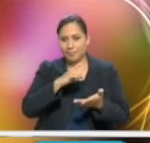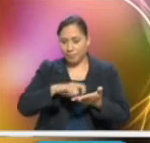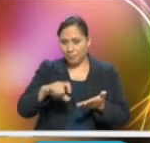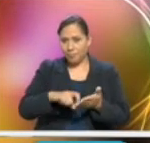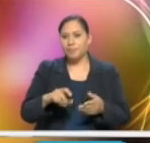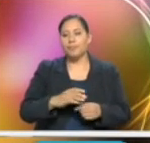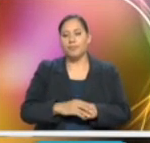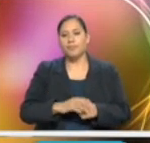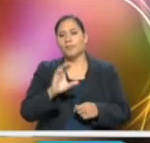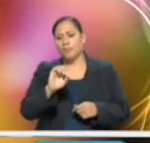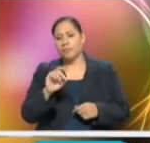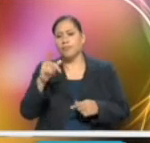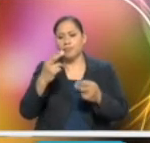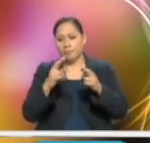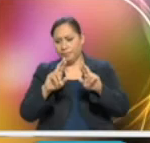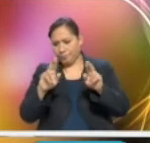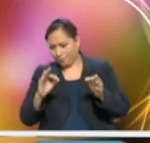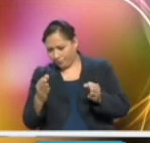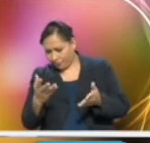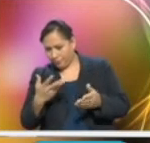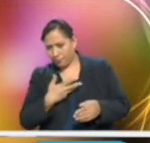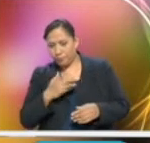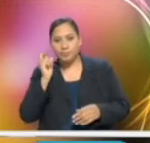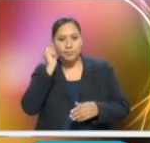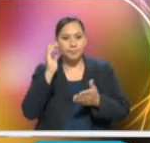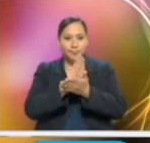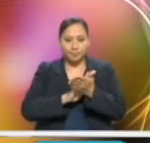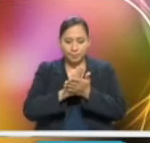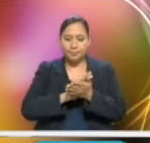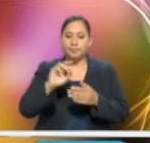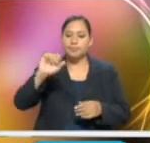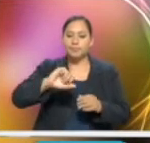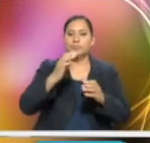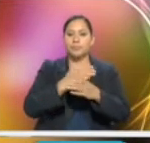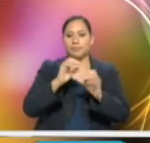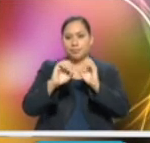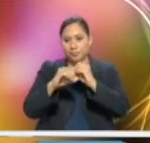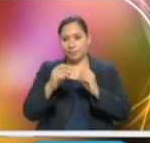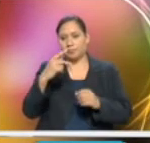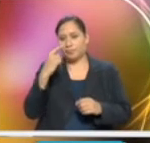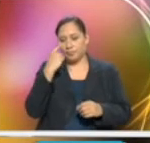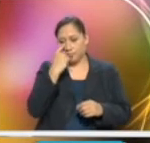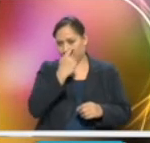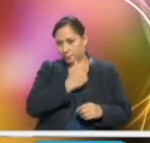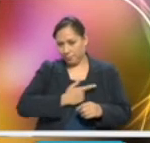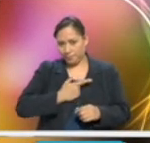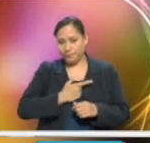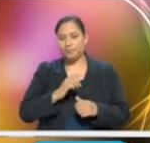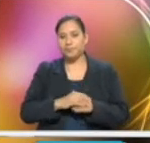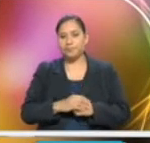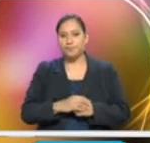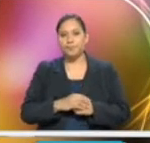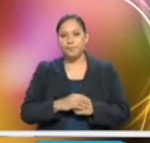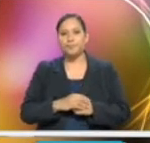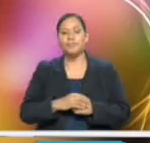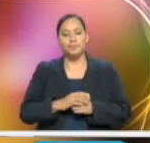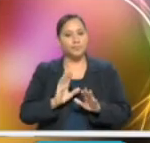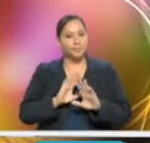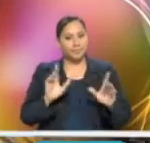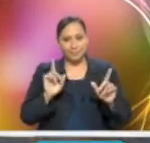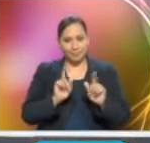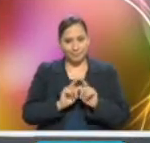guste y mande, o tenga en el refri. Una Sí. cucharadita de orégano. Y sal y pimienta al gusto. Así es. ¿Cómo Nada